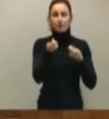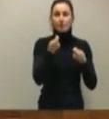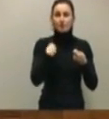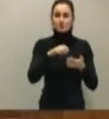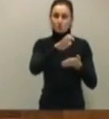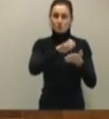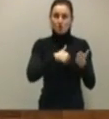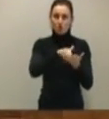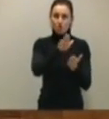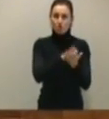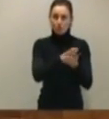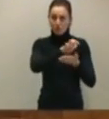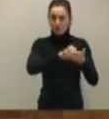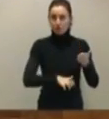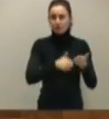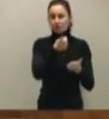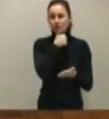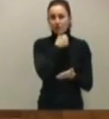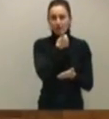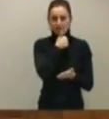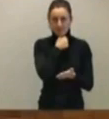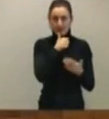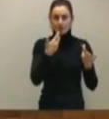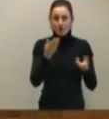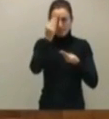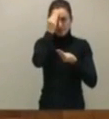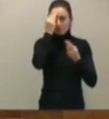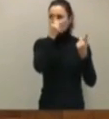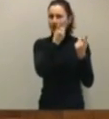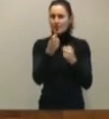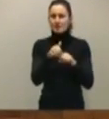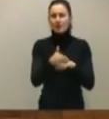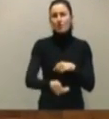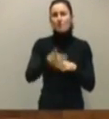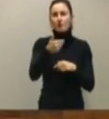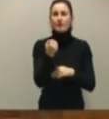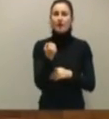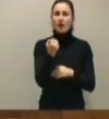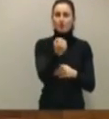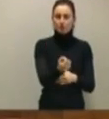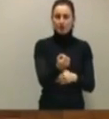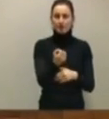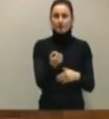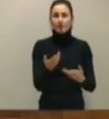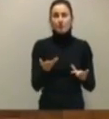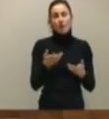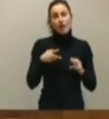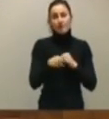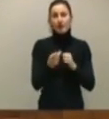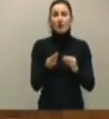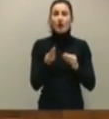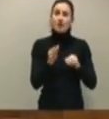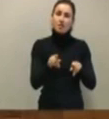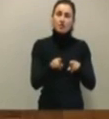documento que, aún no compartiéndolo, consideramos necesario apoyar, para no añadir inseguridad